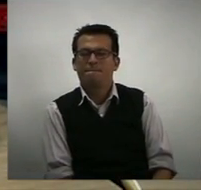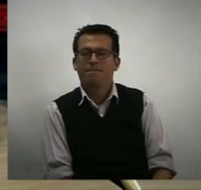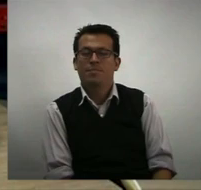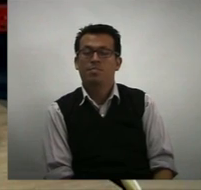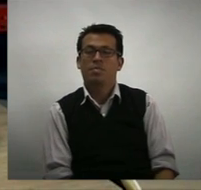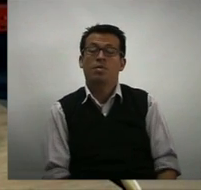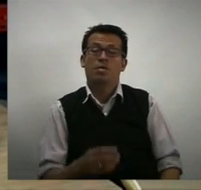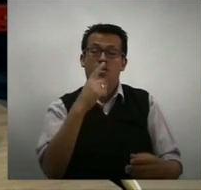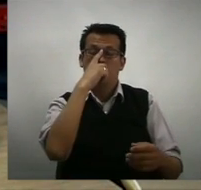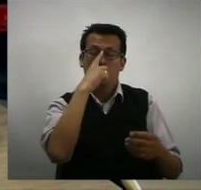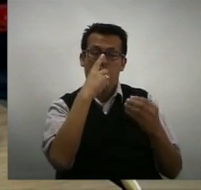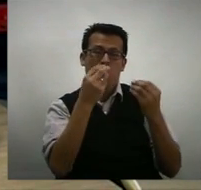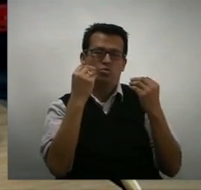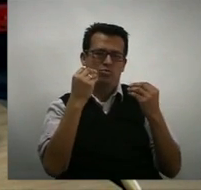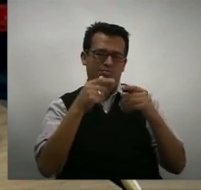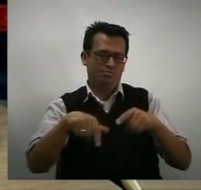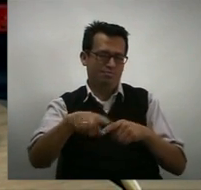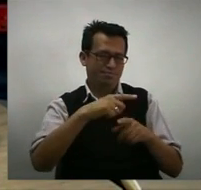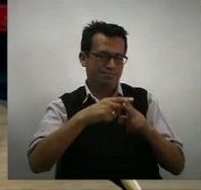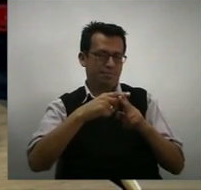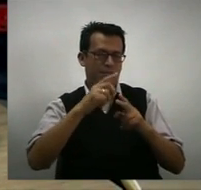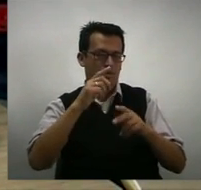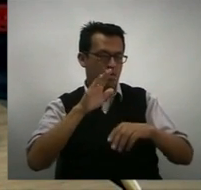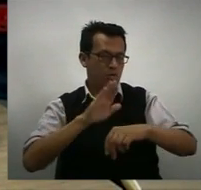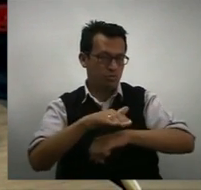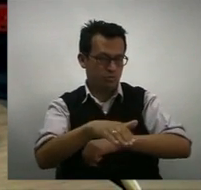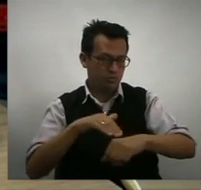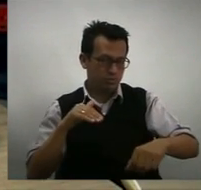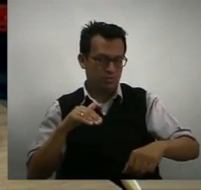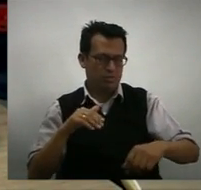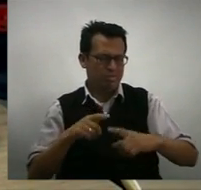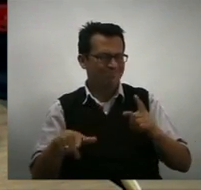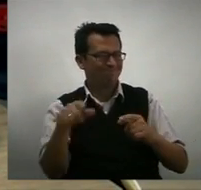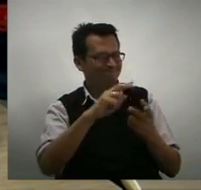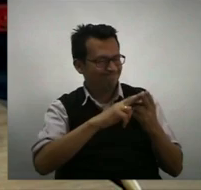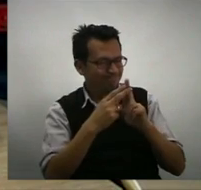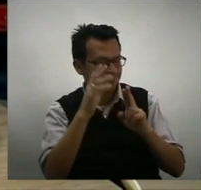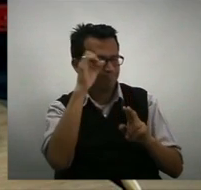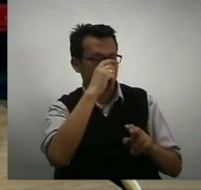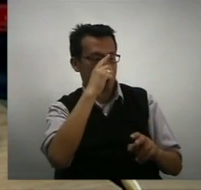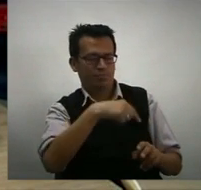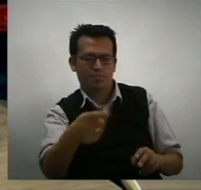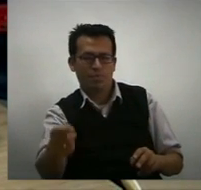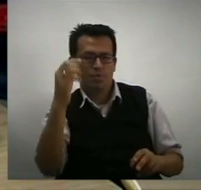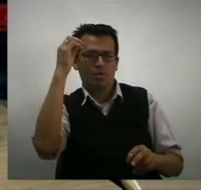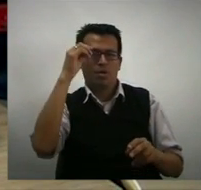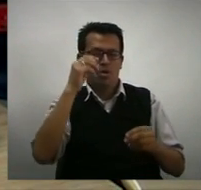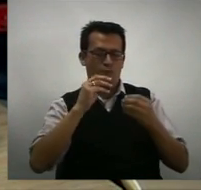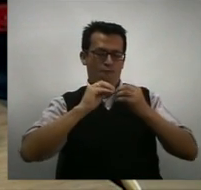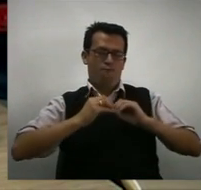Muchas consecuencias derivan de lo anterior. El panoptismo debe ser entendido como teatralidad poliforme en lo que cada actor está